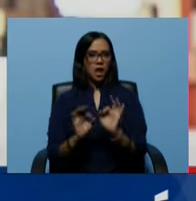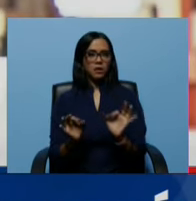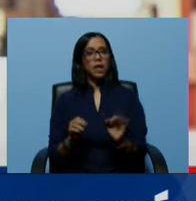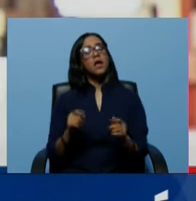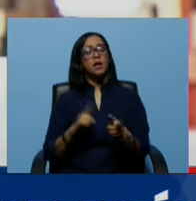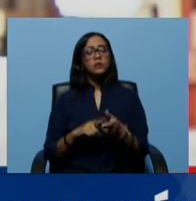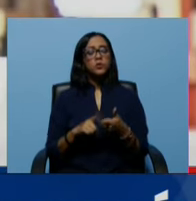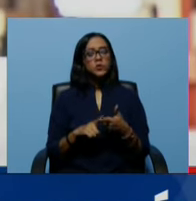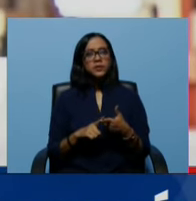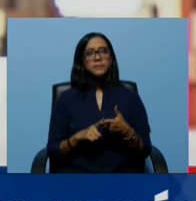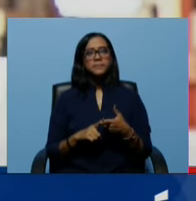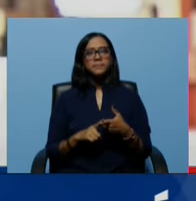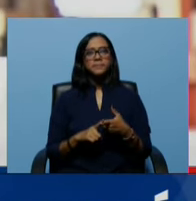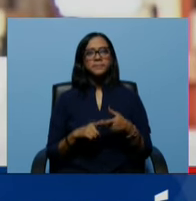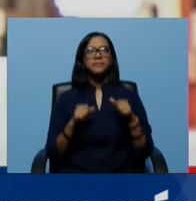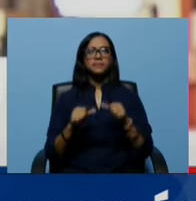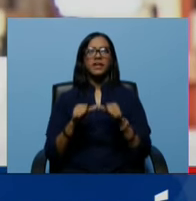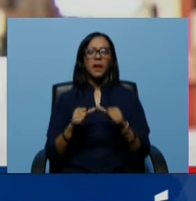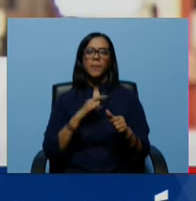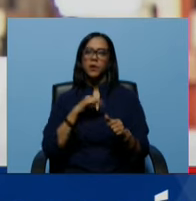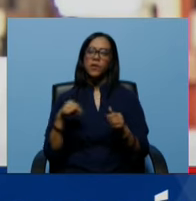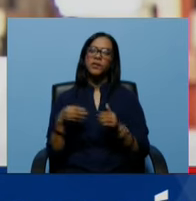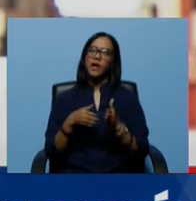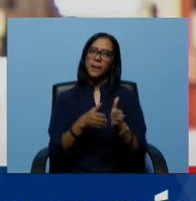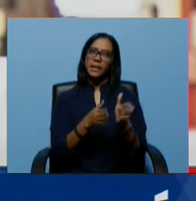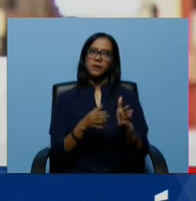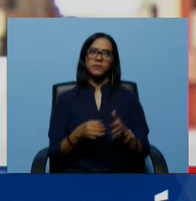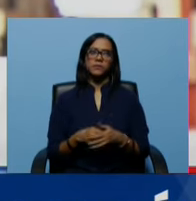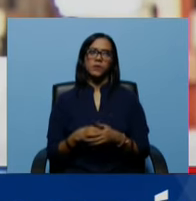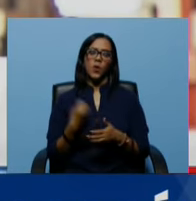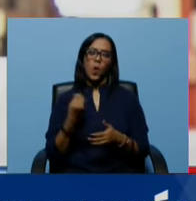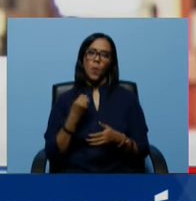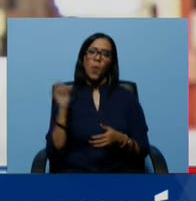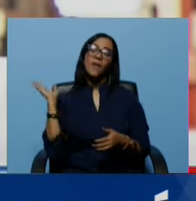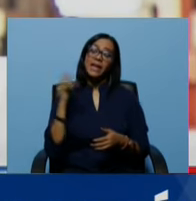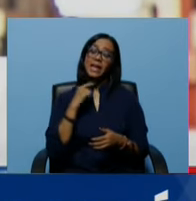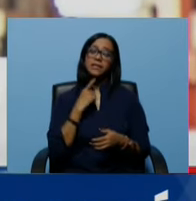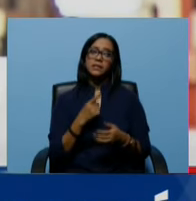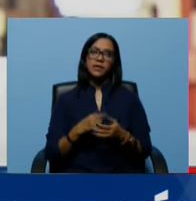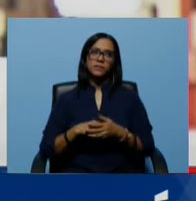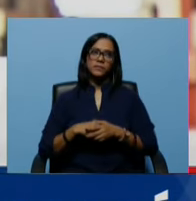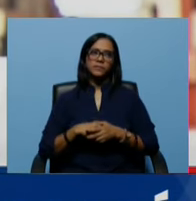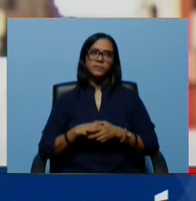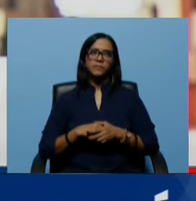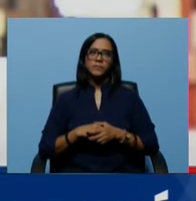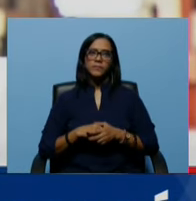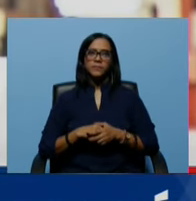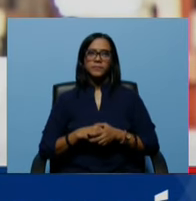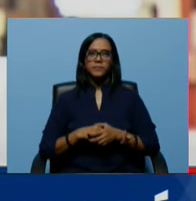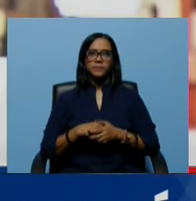que sigamos en nuestro camino. Como venía diciendo, ¿ves?